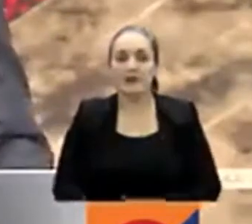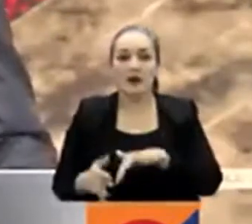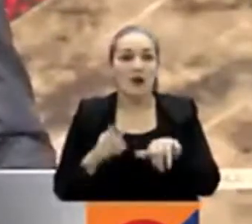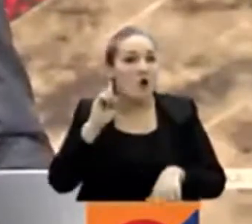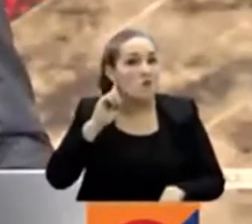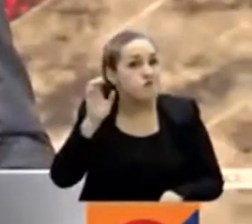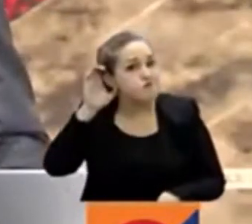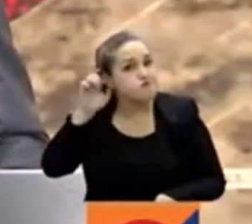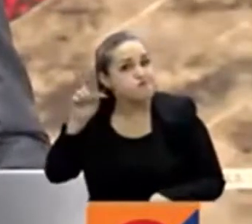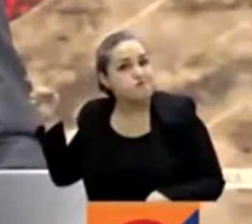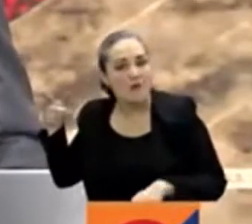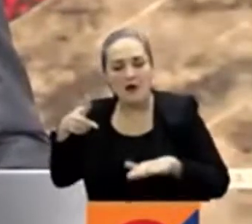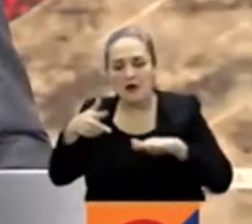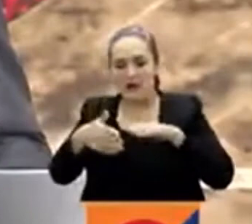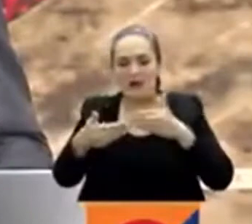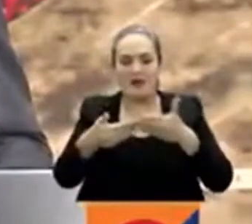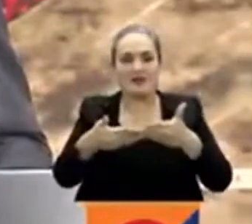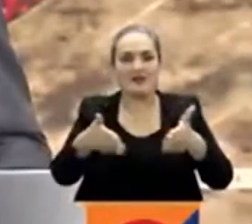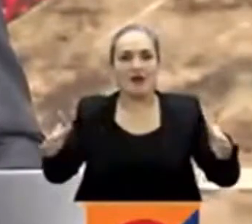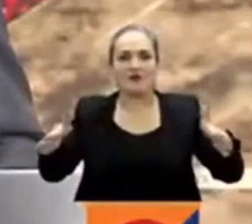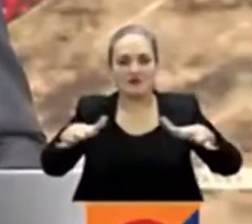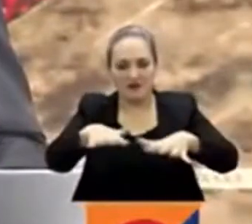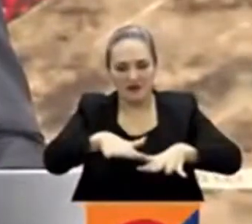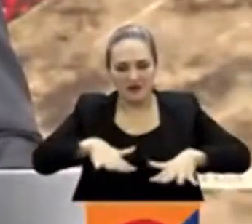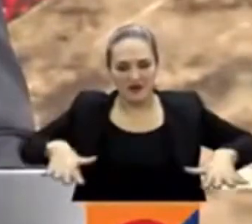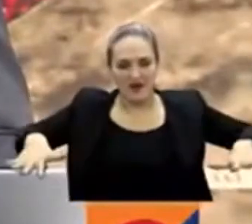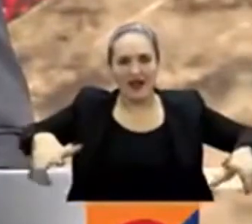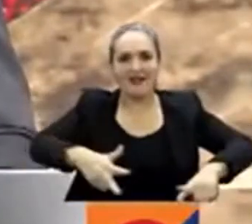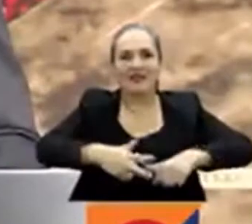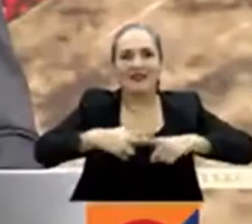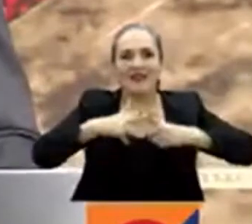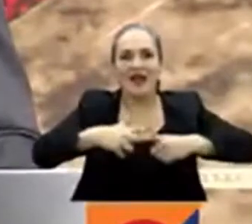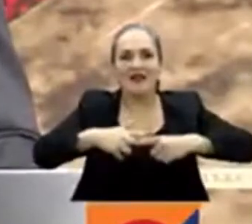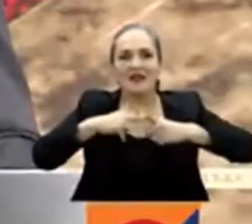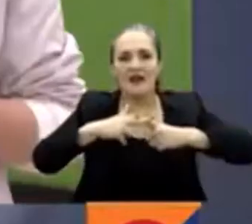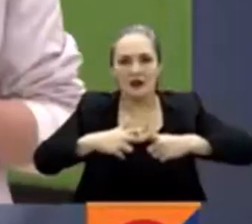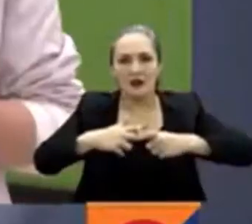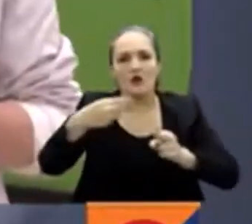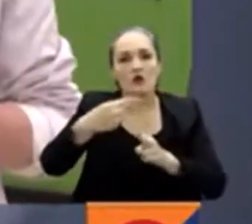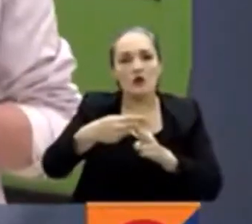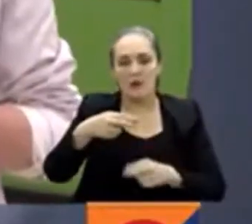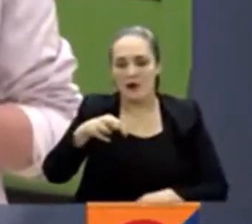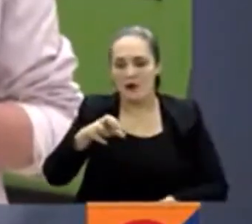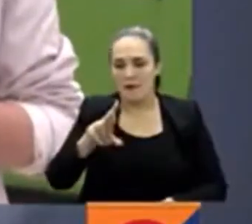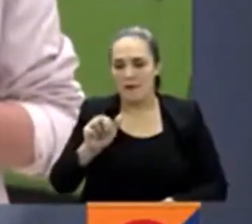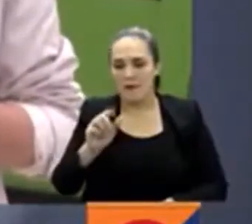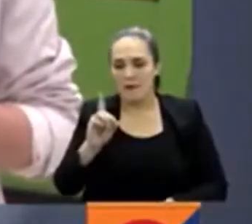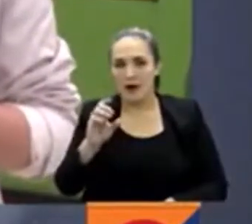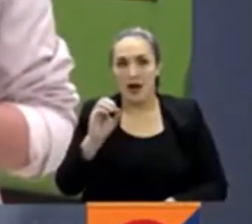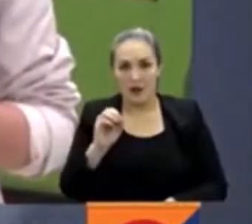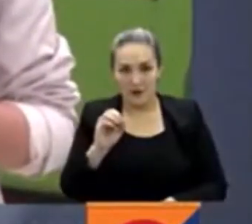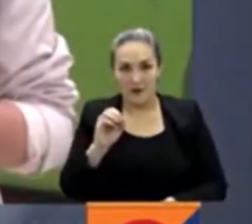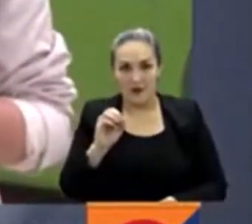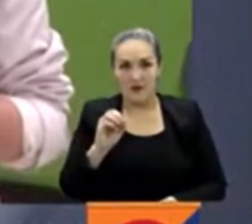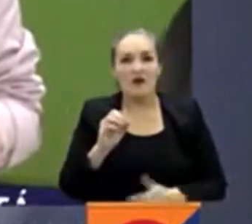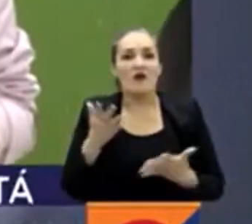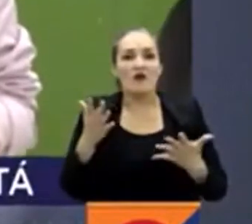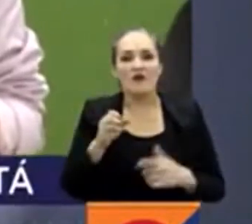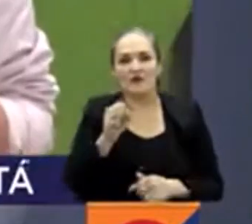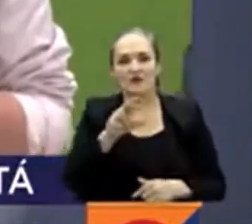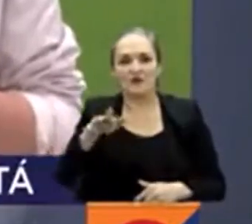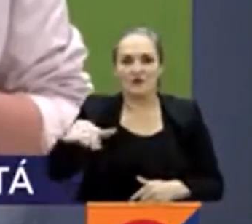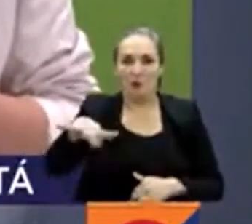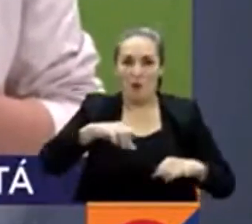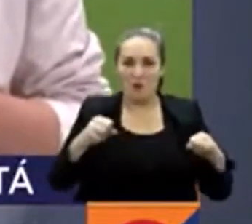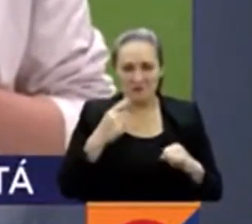se lleva a cabo la inauguración del patio taller El Prado en Suba, norte de Bogotá. Laura Rojas está en el lugar. ¿Qué tal, Laura? Buenas tardes. ¿Qué detalles se conocen?